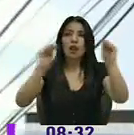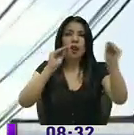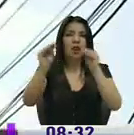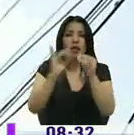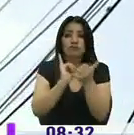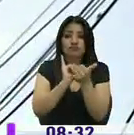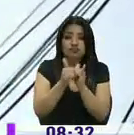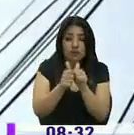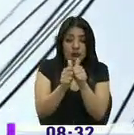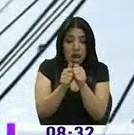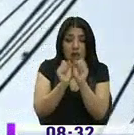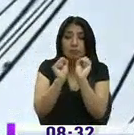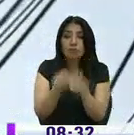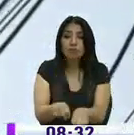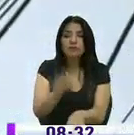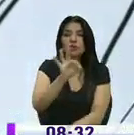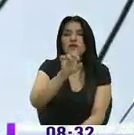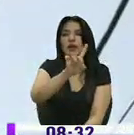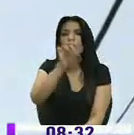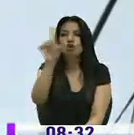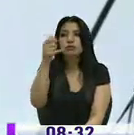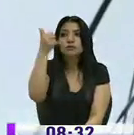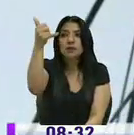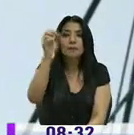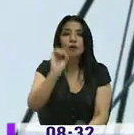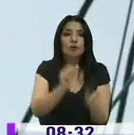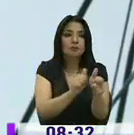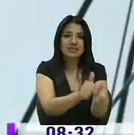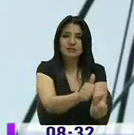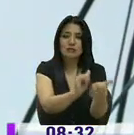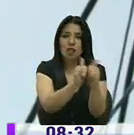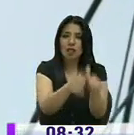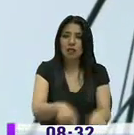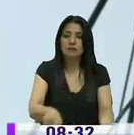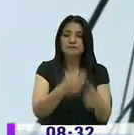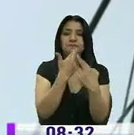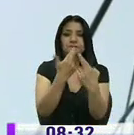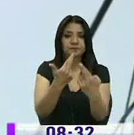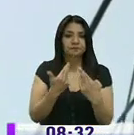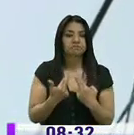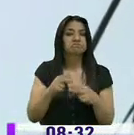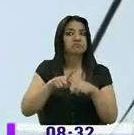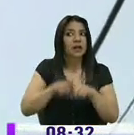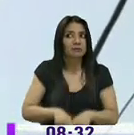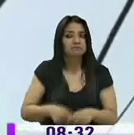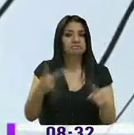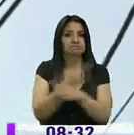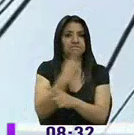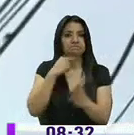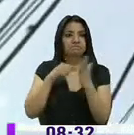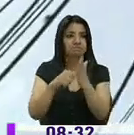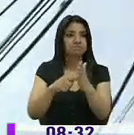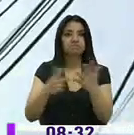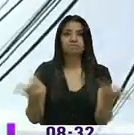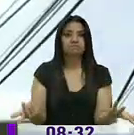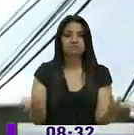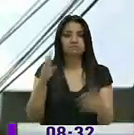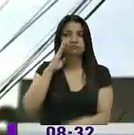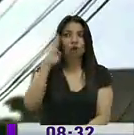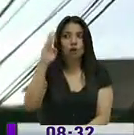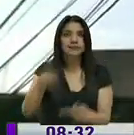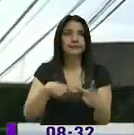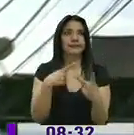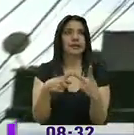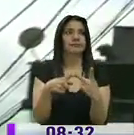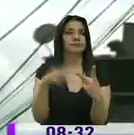el 911 y tengan la respuesta de acuerdo a la amenaza así es que desde la policía si es que es